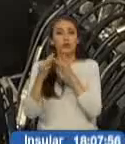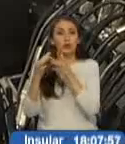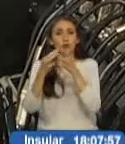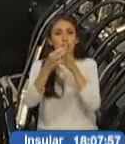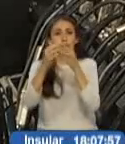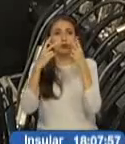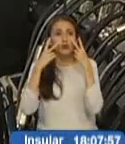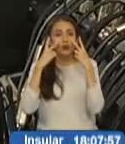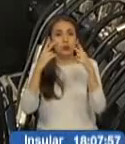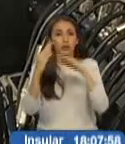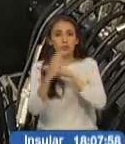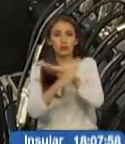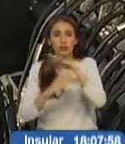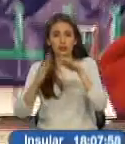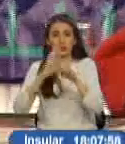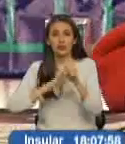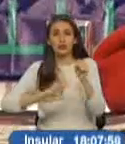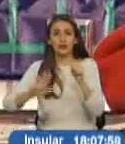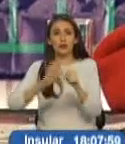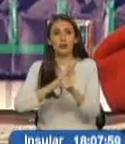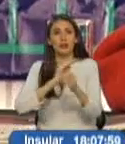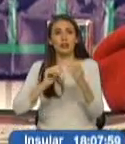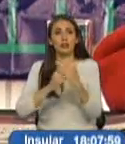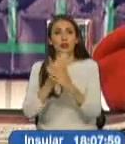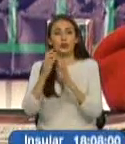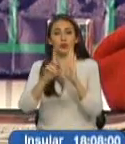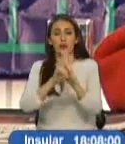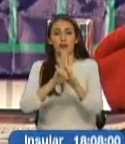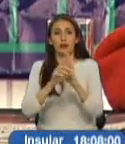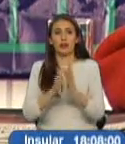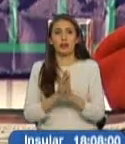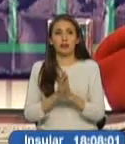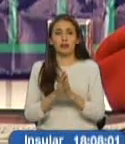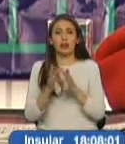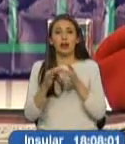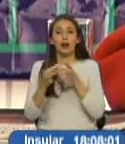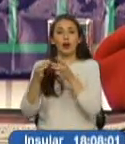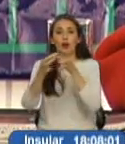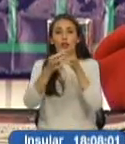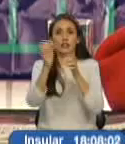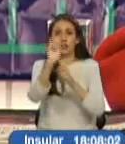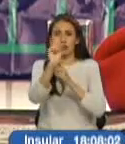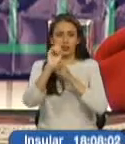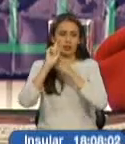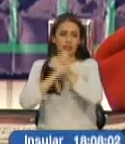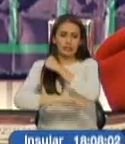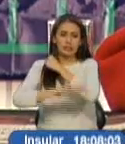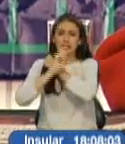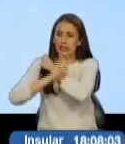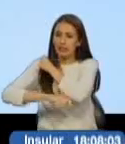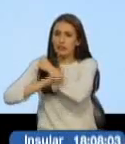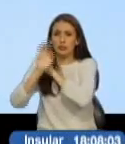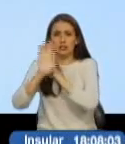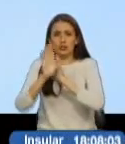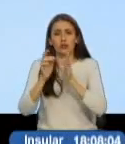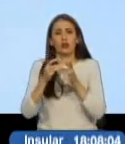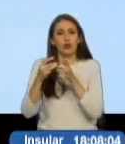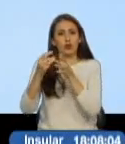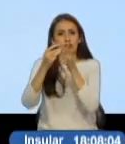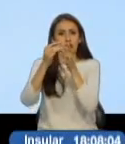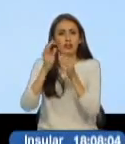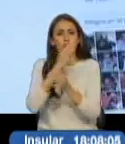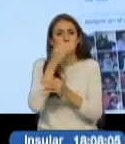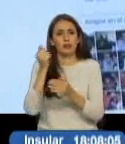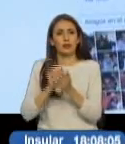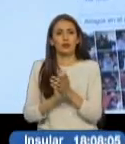que se crearon bajo el cobijo de esta norma. Orientadoras y no sancionadoras. Hacia allá debe apuntar la libertad de expresión. No profundizó a